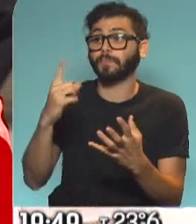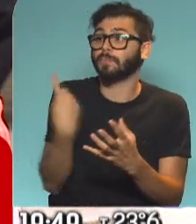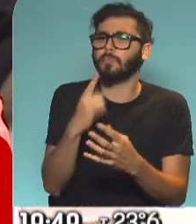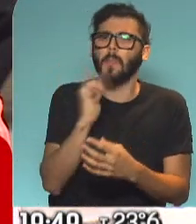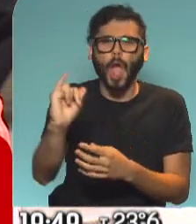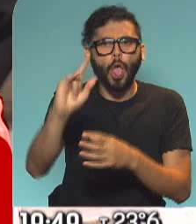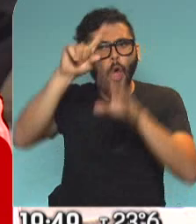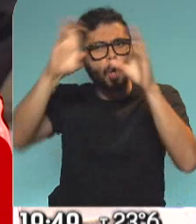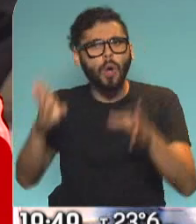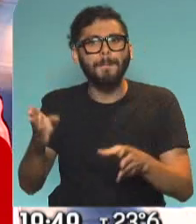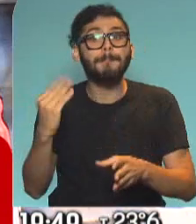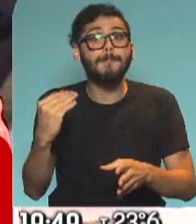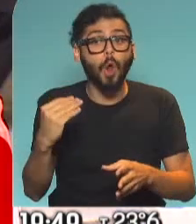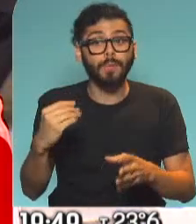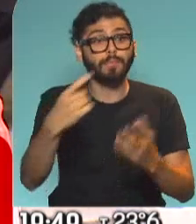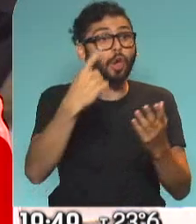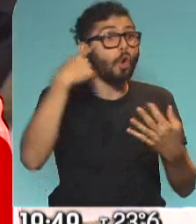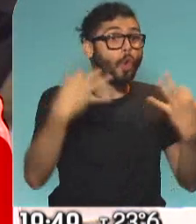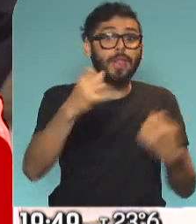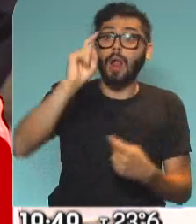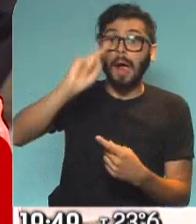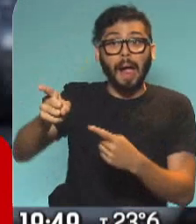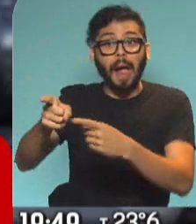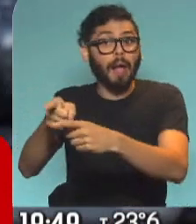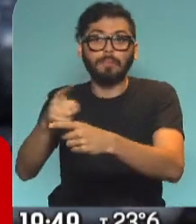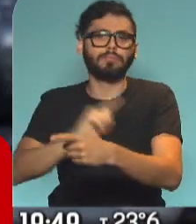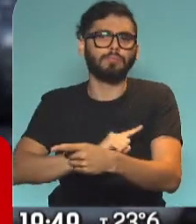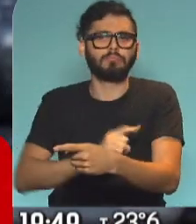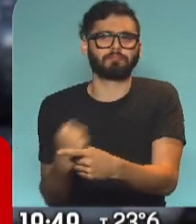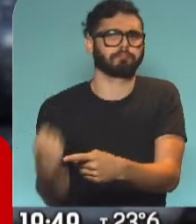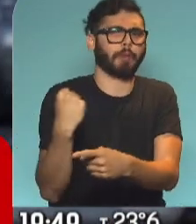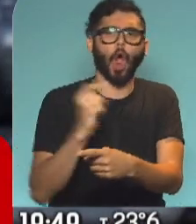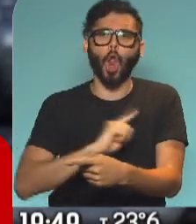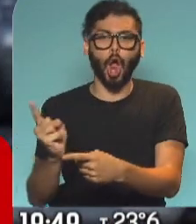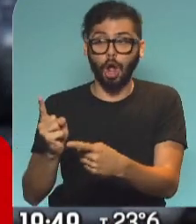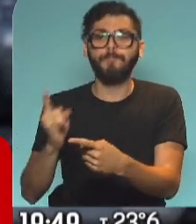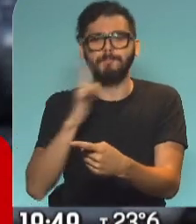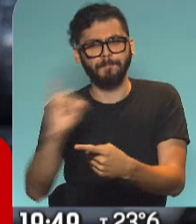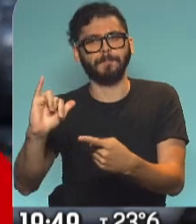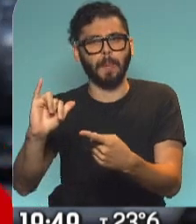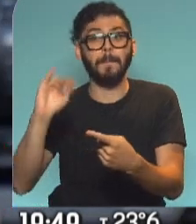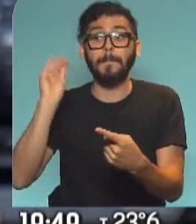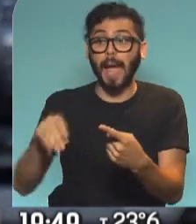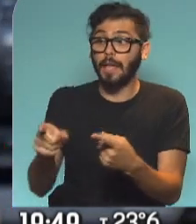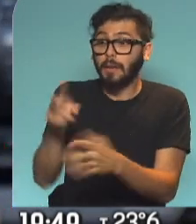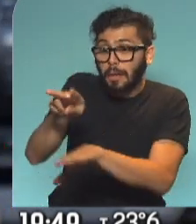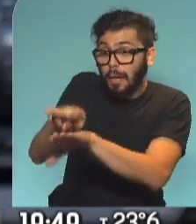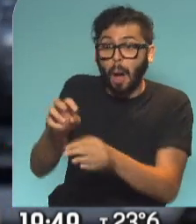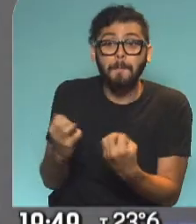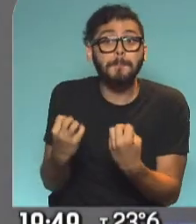porque se negó a cumplir con la manda judicial y entendemos además que la demora a partir de la mejora del cuadro